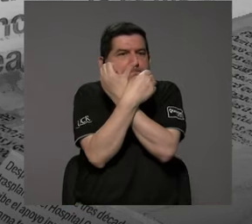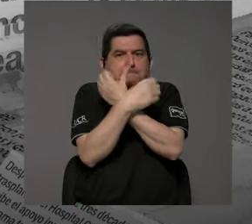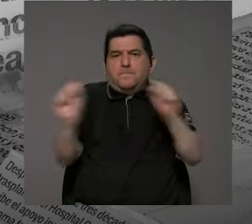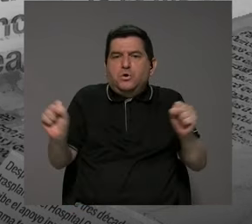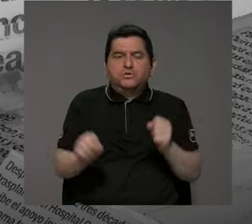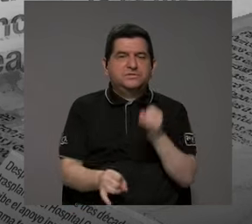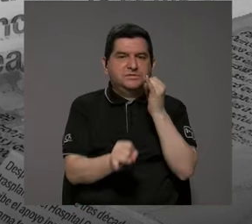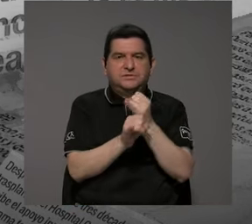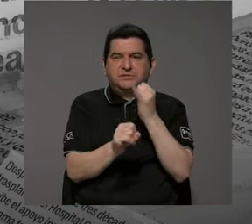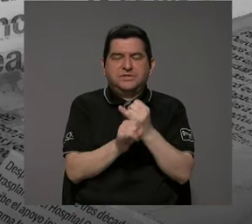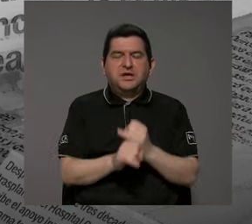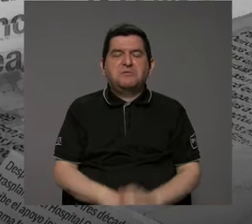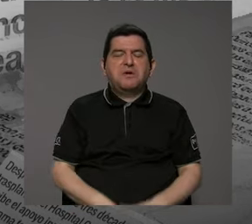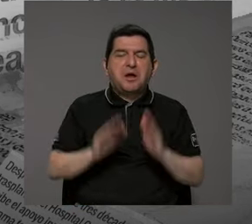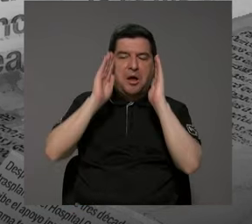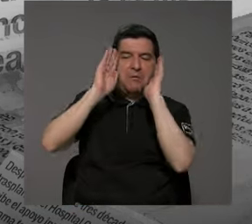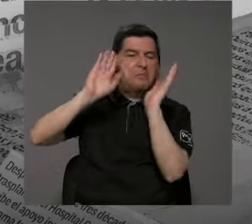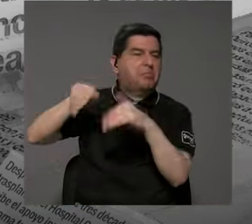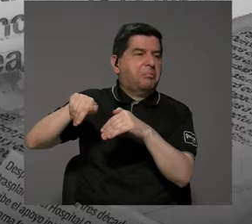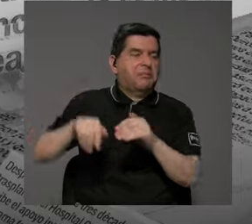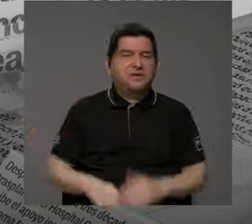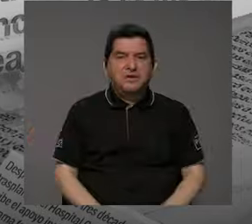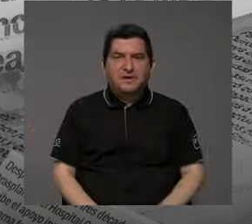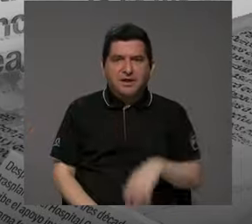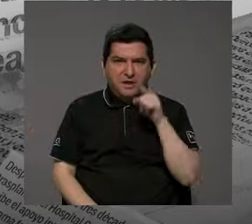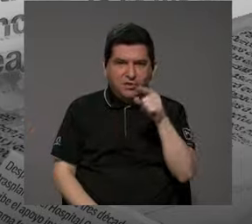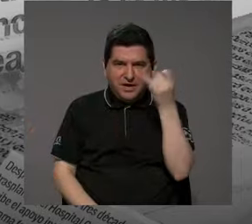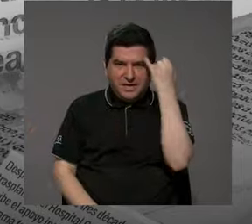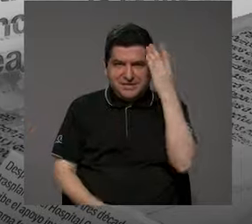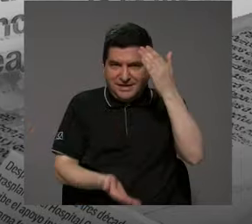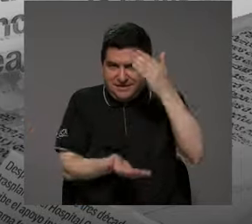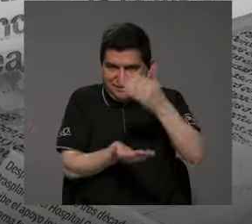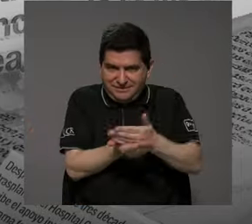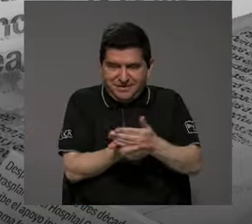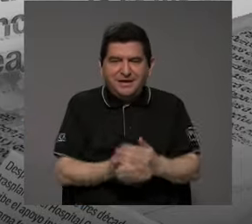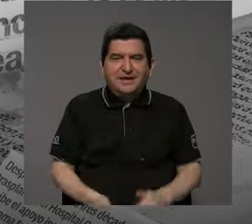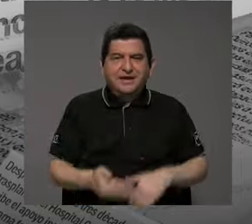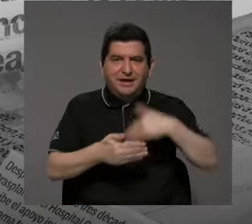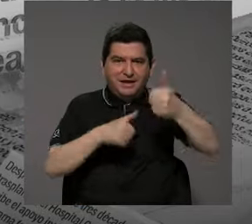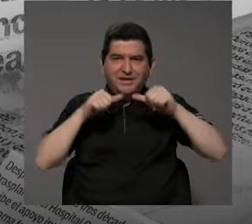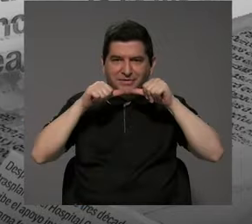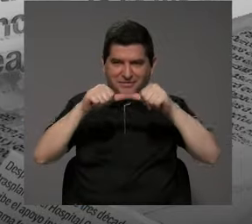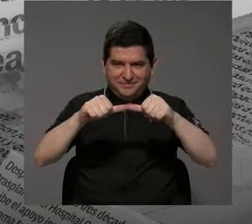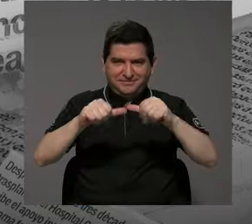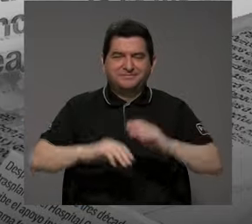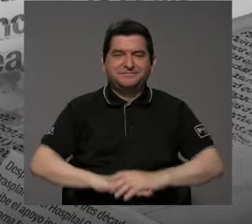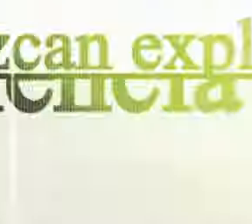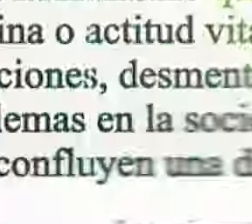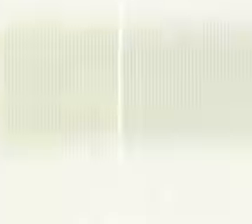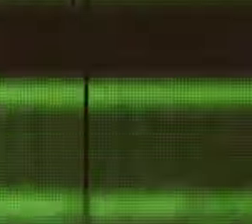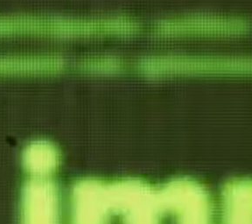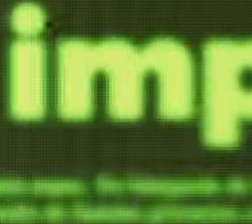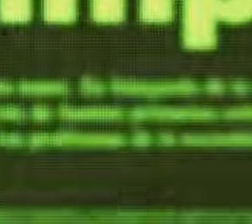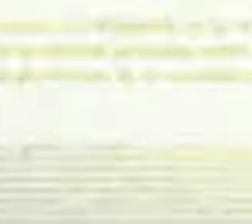instituciones vuelvan a ver para cualquier lado vamos a quedarnos con eso vamos a hacer una pausa y enseguida estamos con